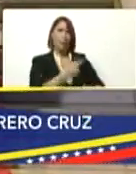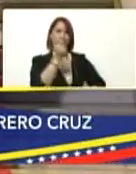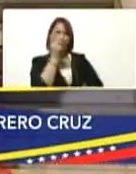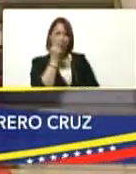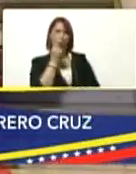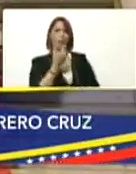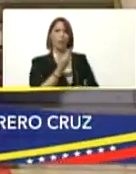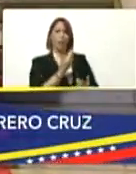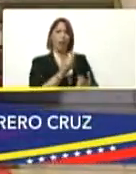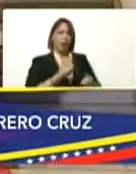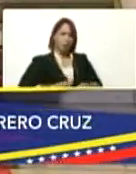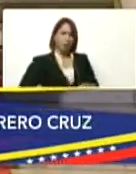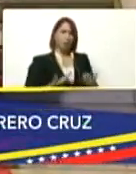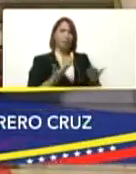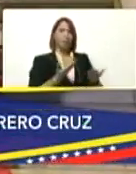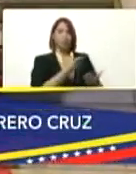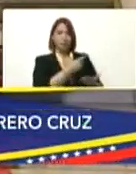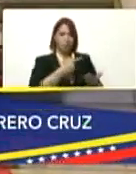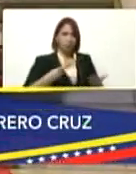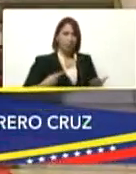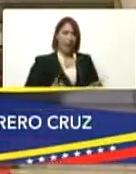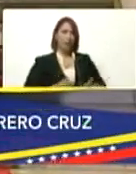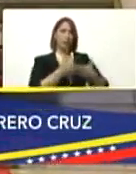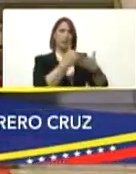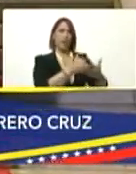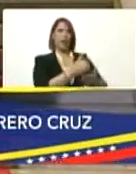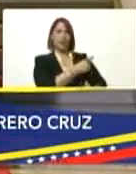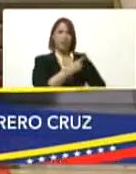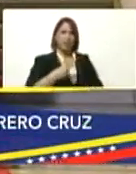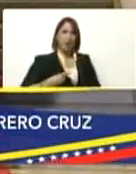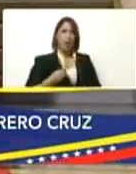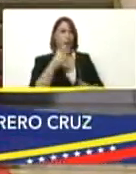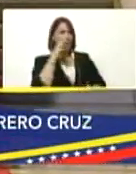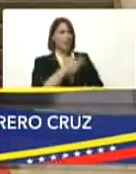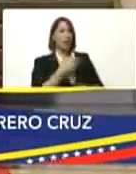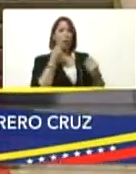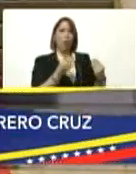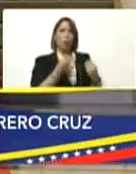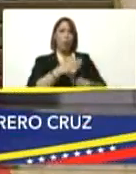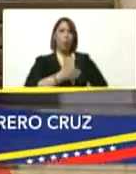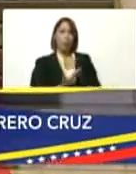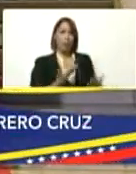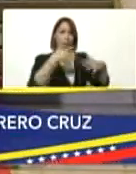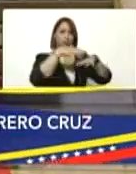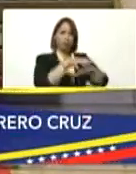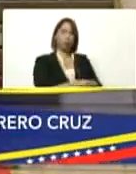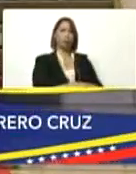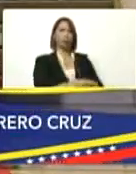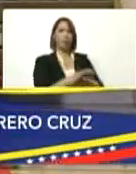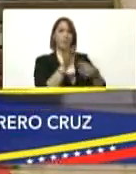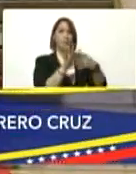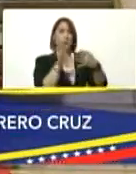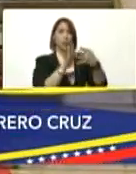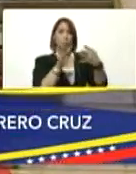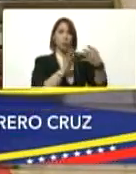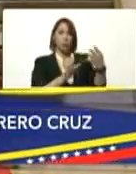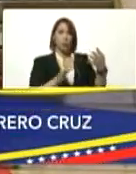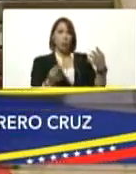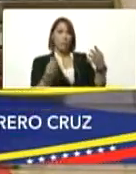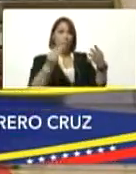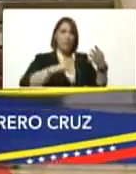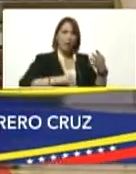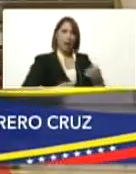el deseo de ayudar, el deseo de ver cómo podemos fusionarnos en función de dar más para nuestros